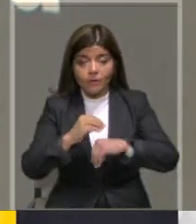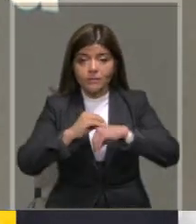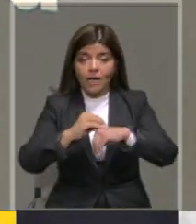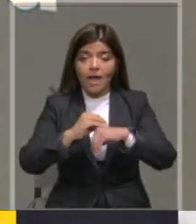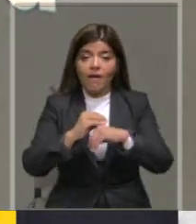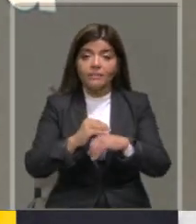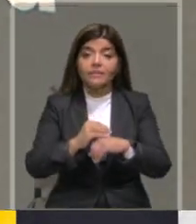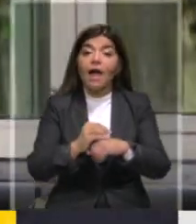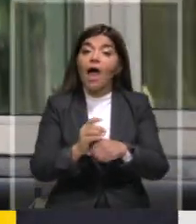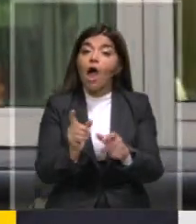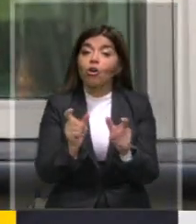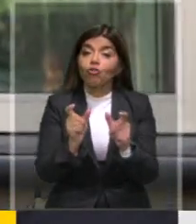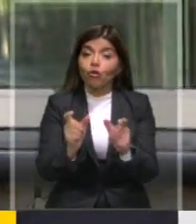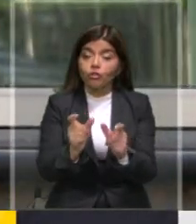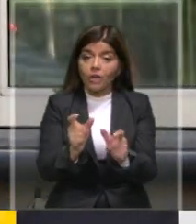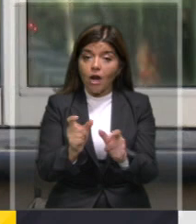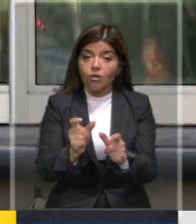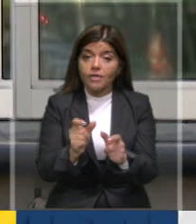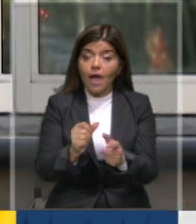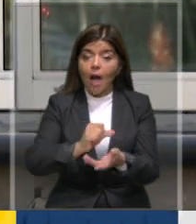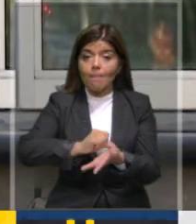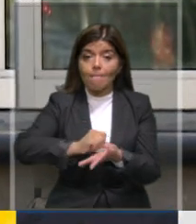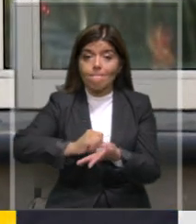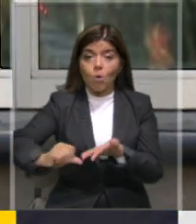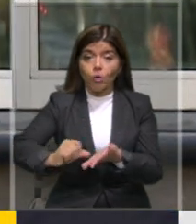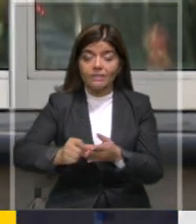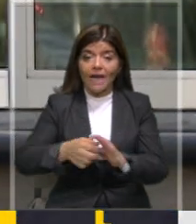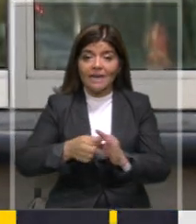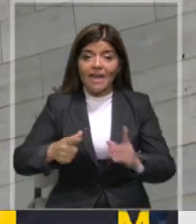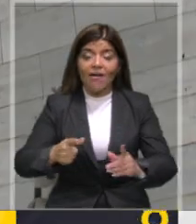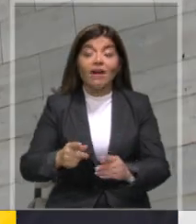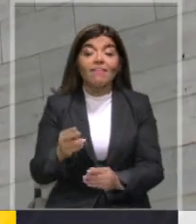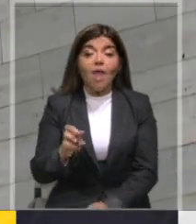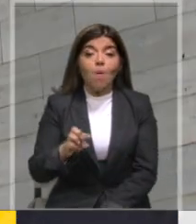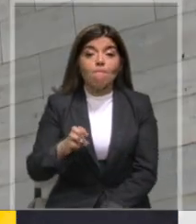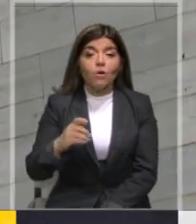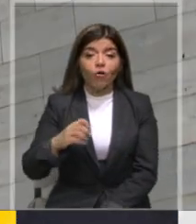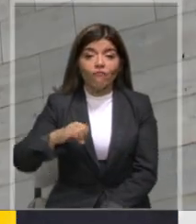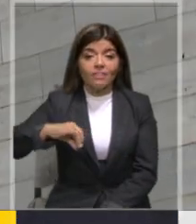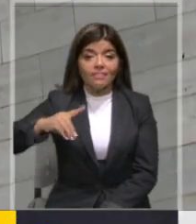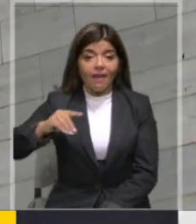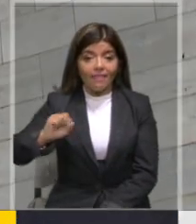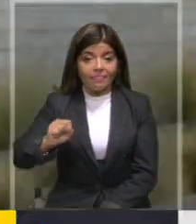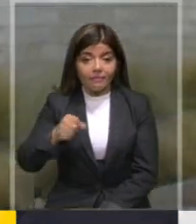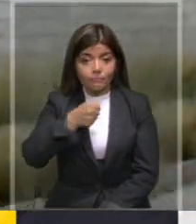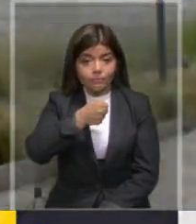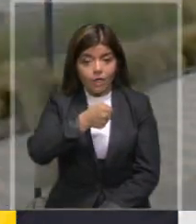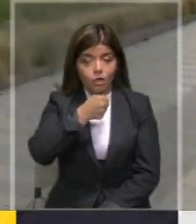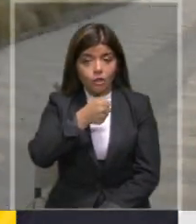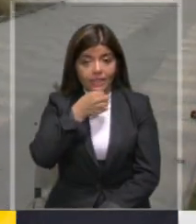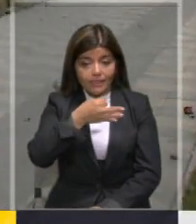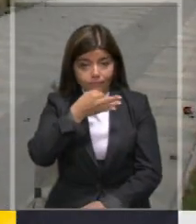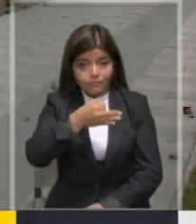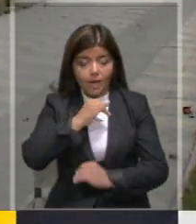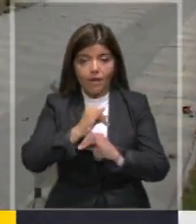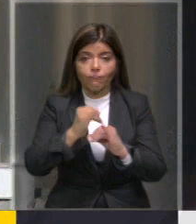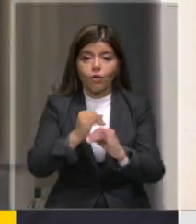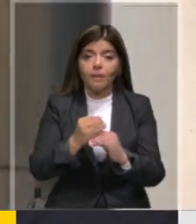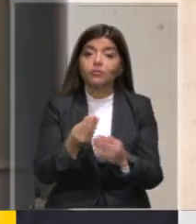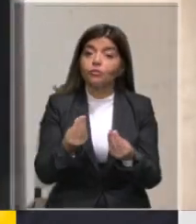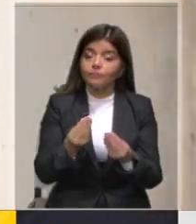de contraloría es que una infracción grave al principio de probidad Alejandro Rivera nos entrega más detalles a esta hora Alejandro